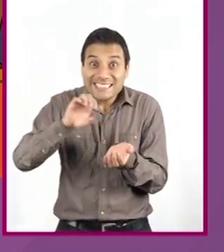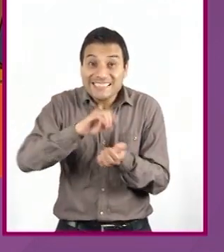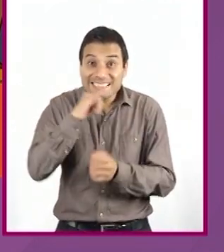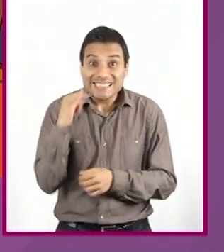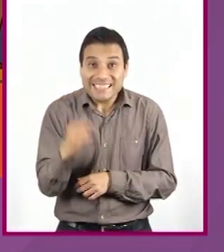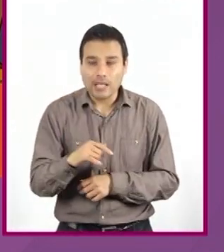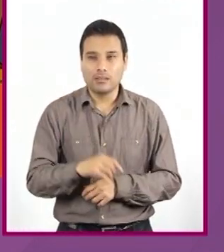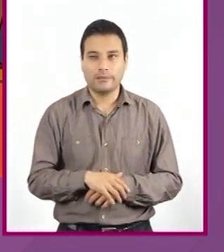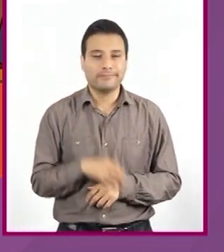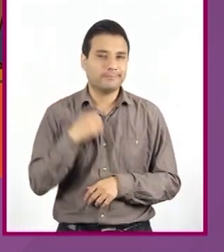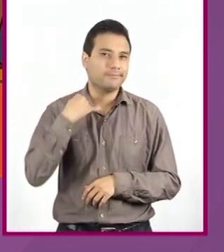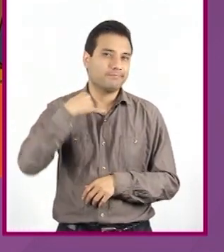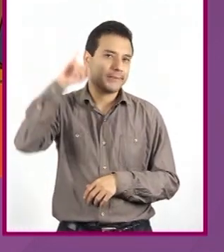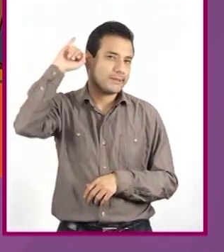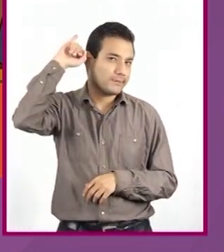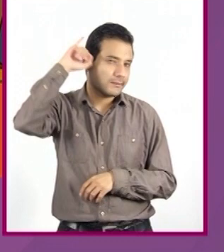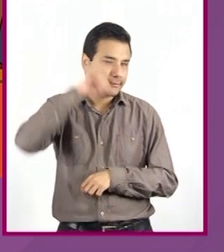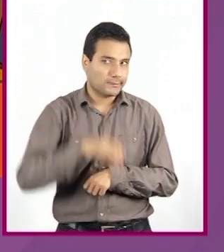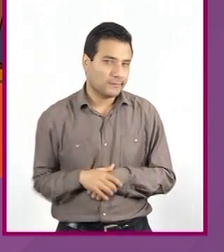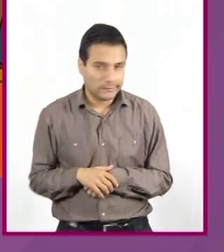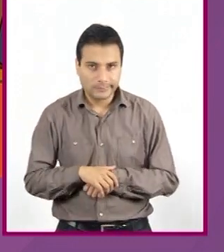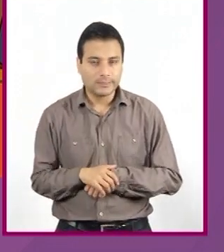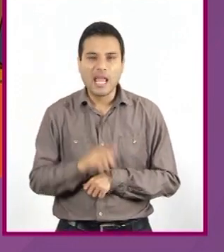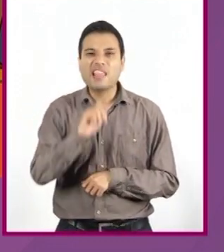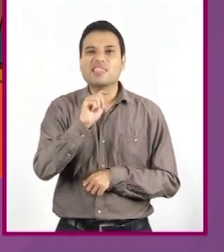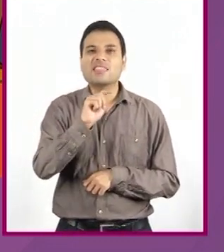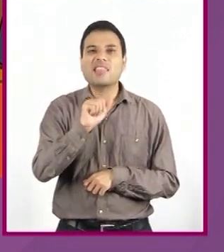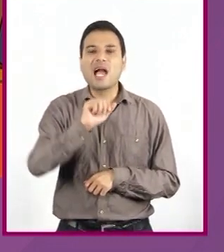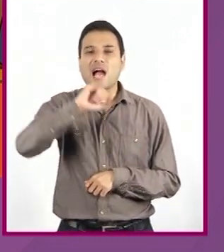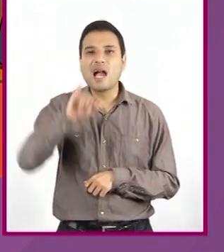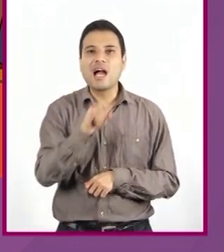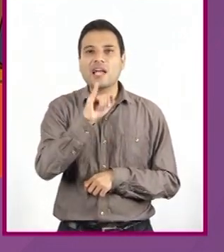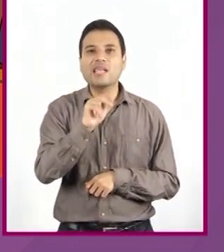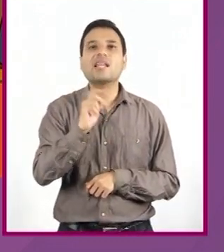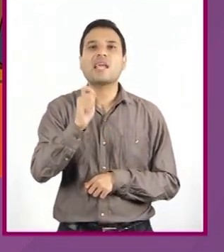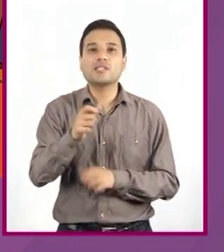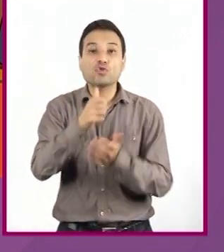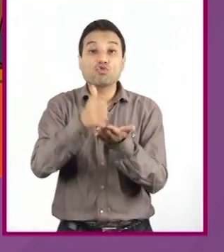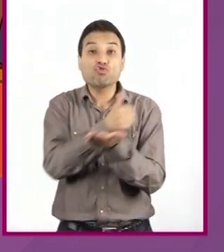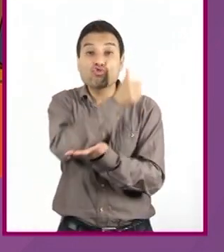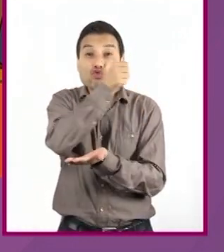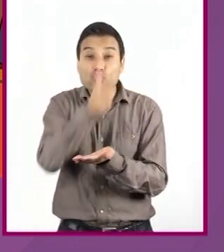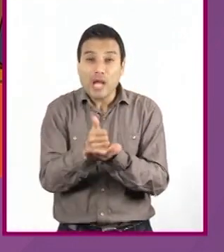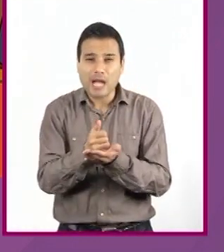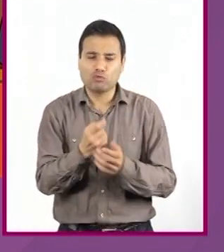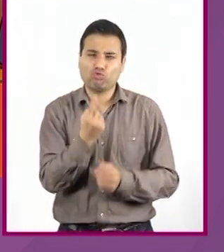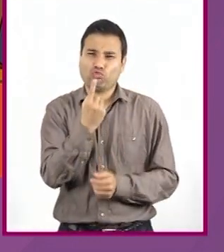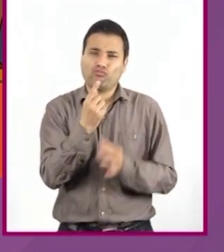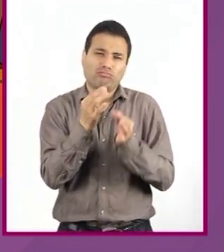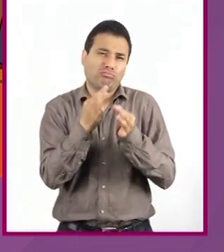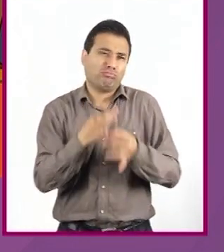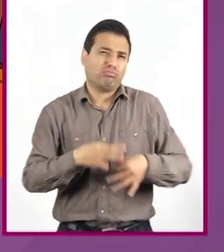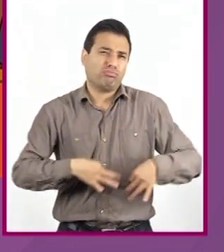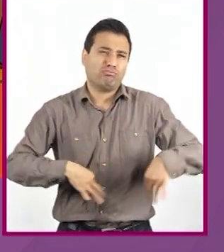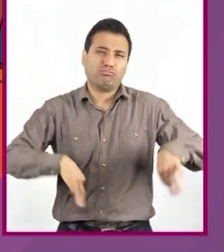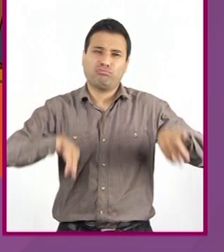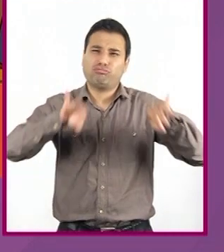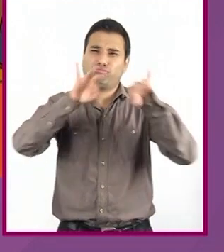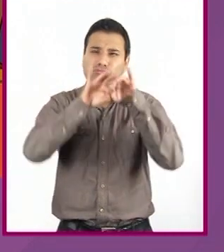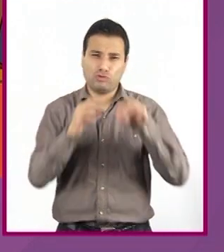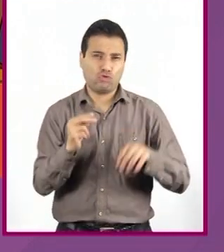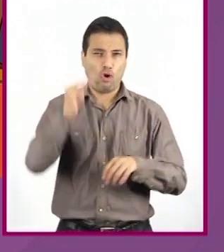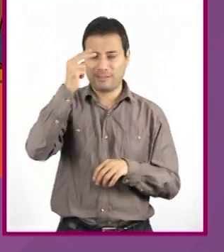¡Ni qué ocho cuartos! El Tajín es la ciudad prehispánica mesoamericana más importante de la costa norte